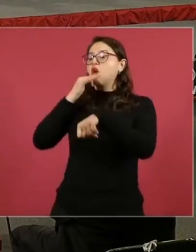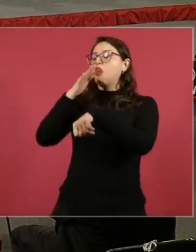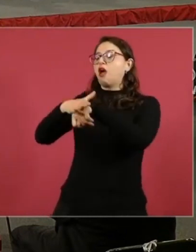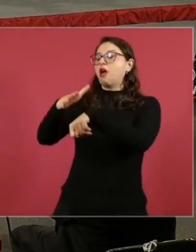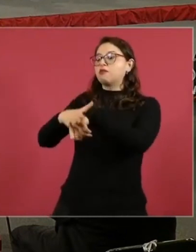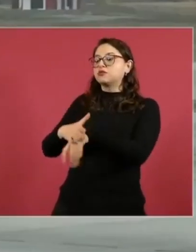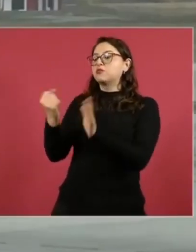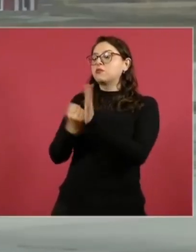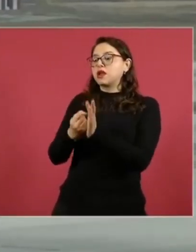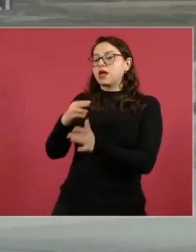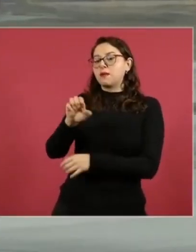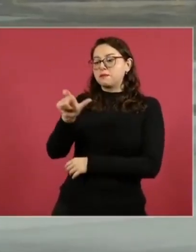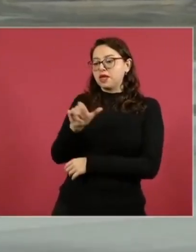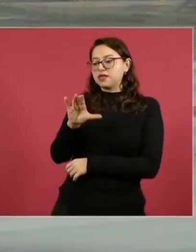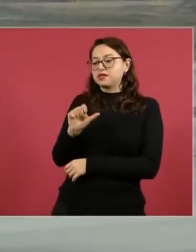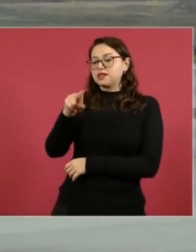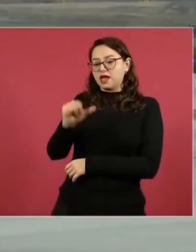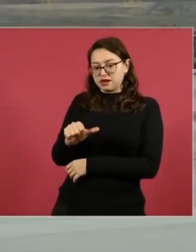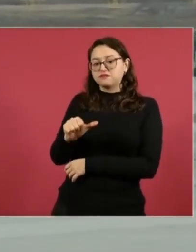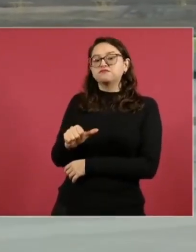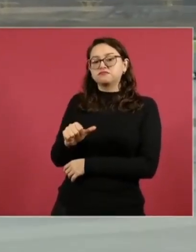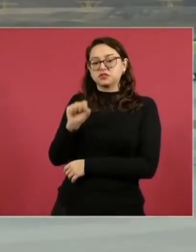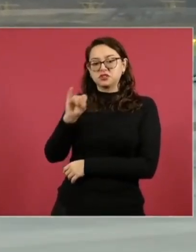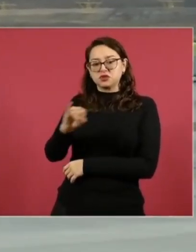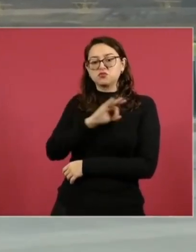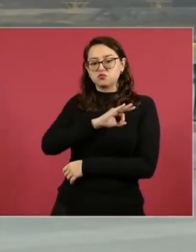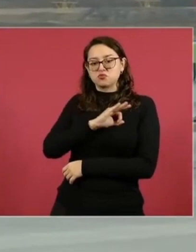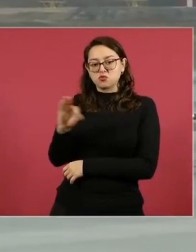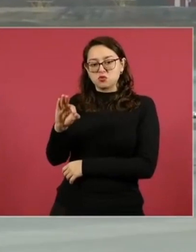Buenos días de Torre Lucía pista 04